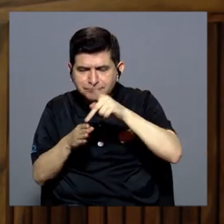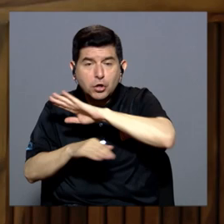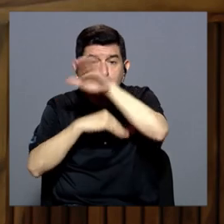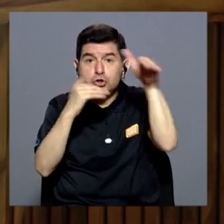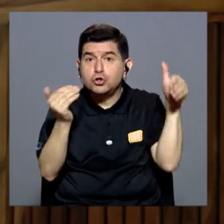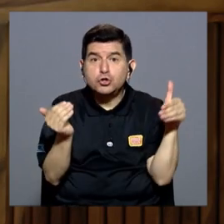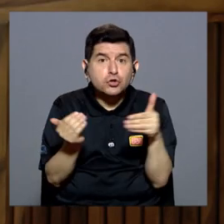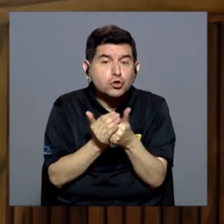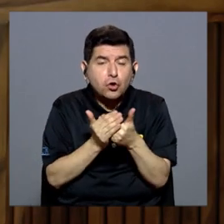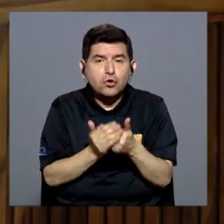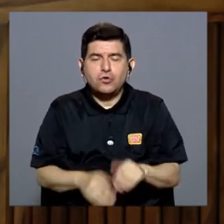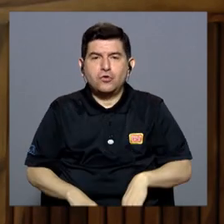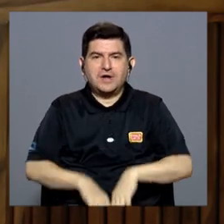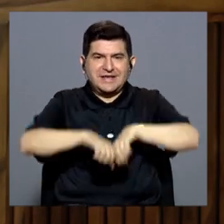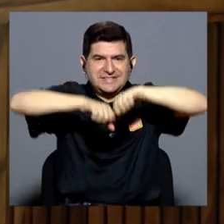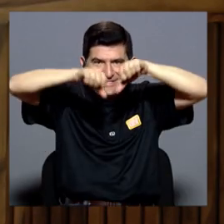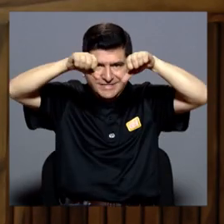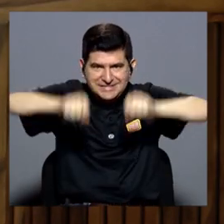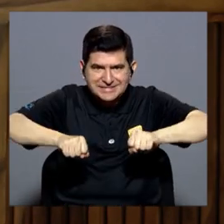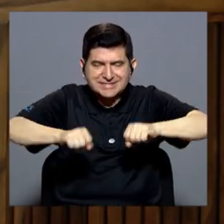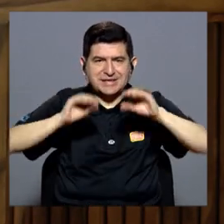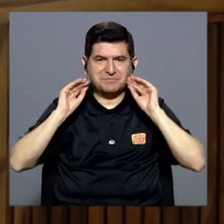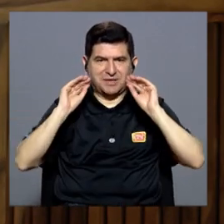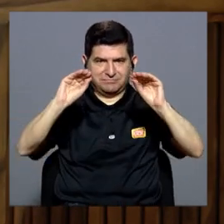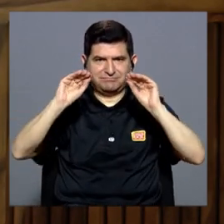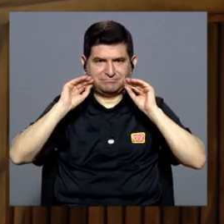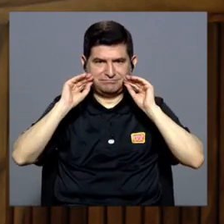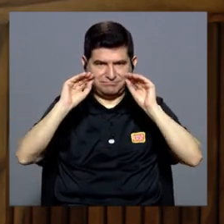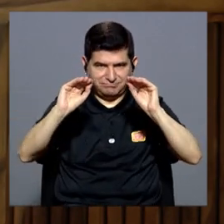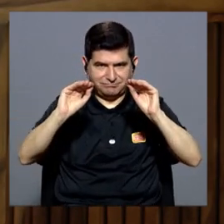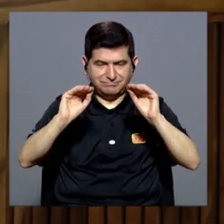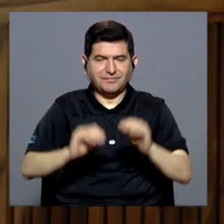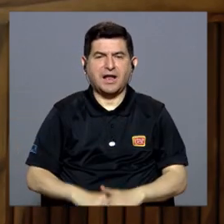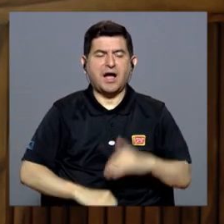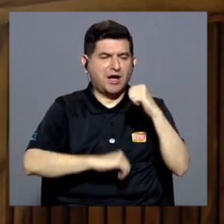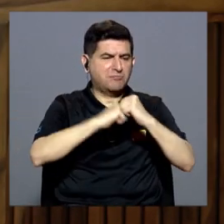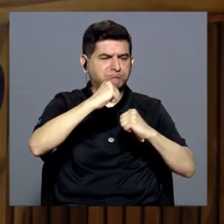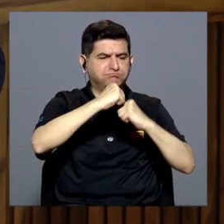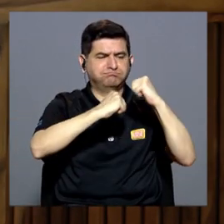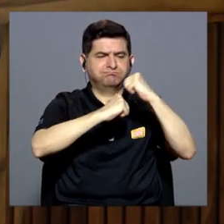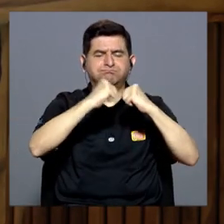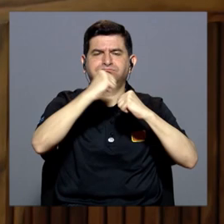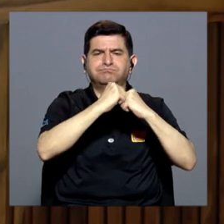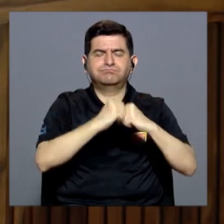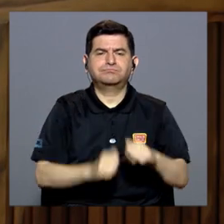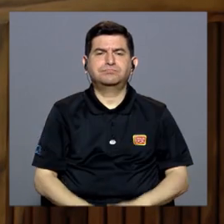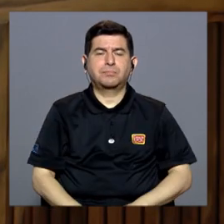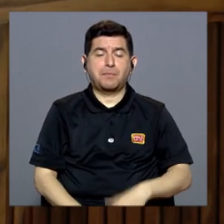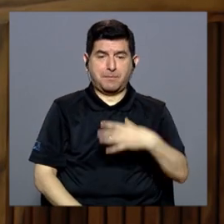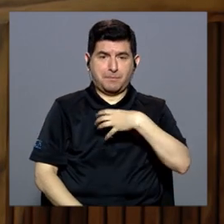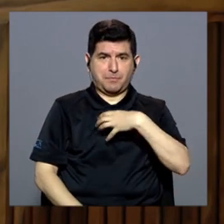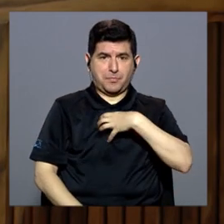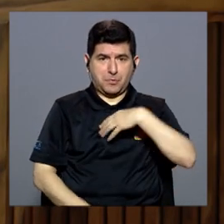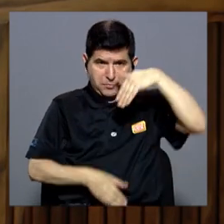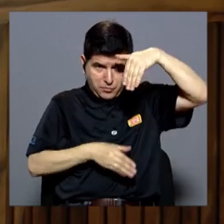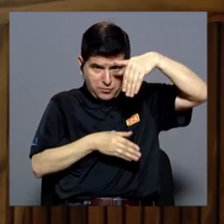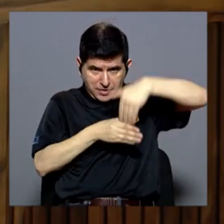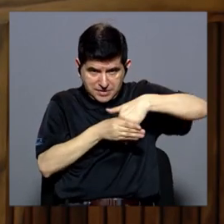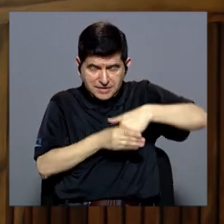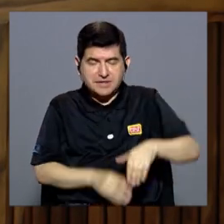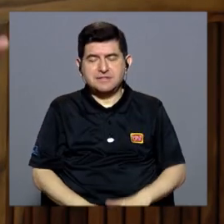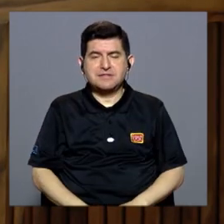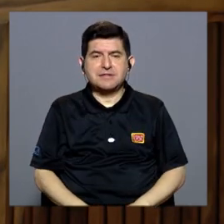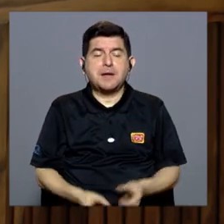todo el aparato académico está estructurado, tiene una arquitectura que es inter